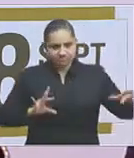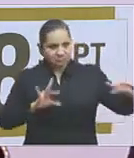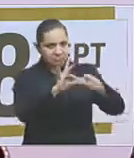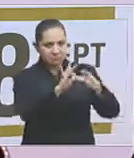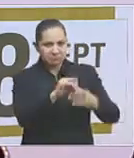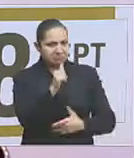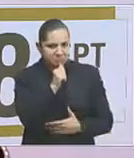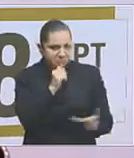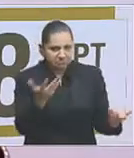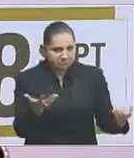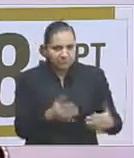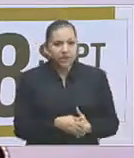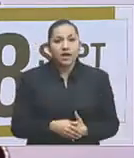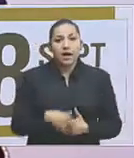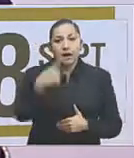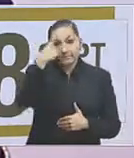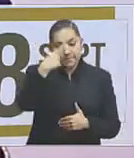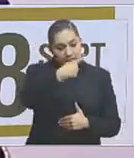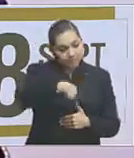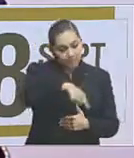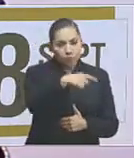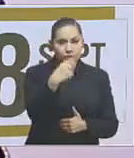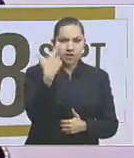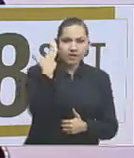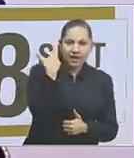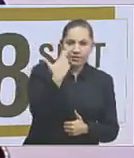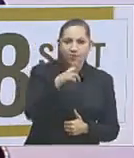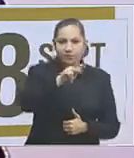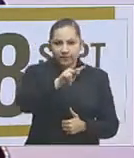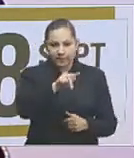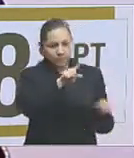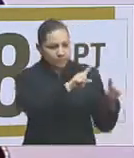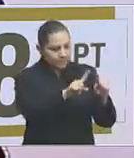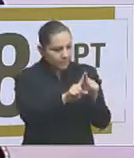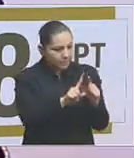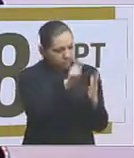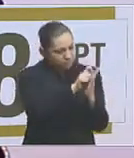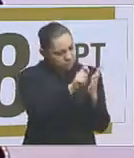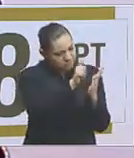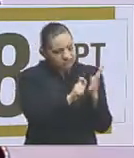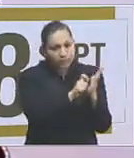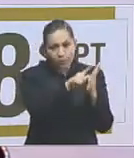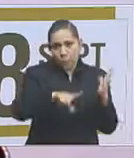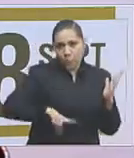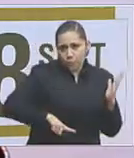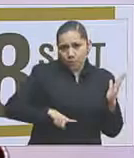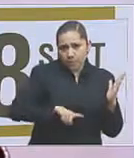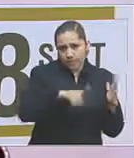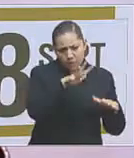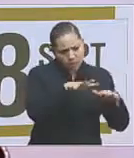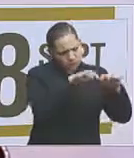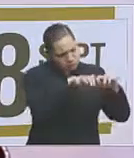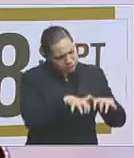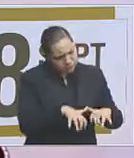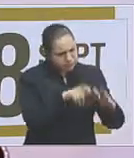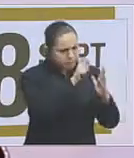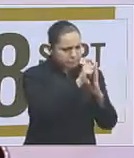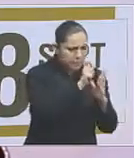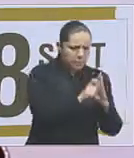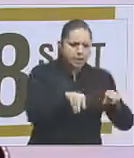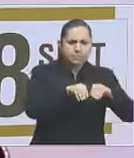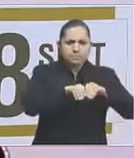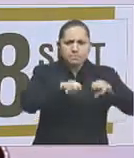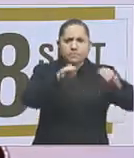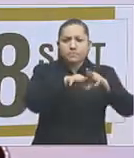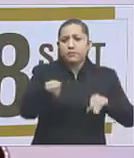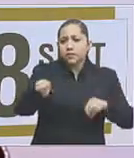radio y la televisión el gobierno diseminar la información y la ciudadanía podía periódicamente expresar opiniones simples a